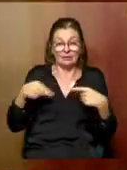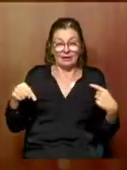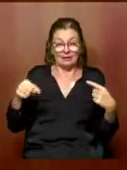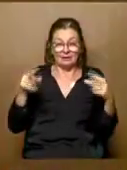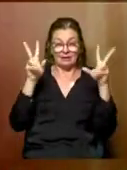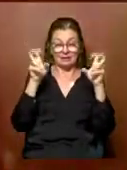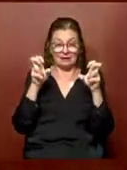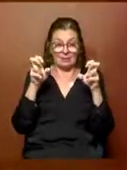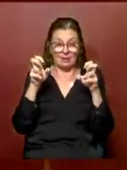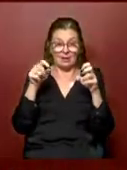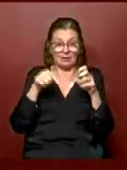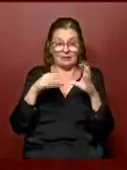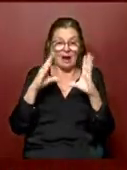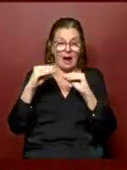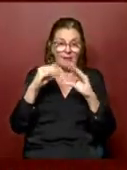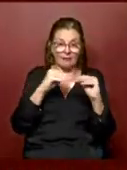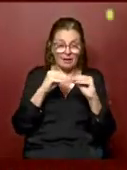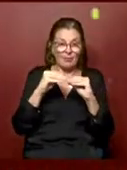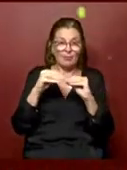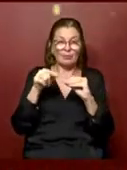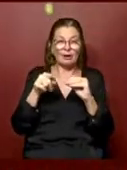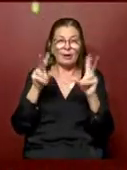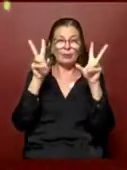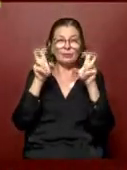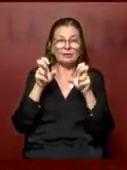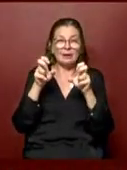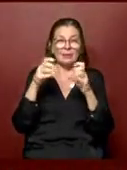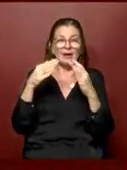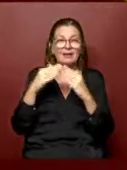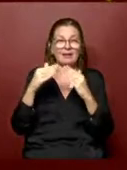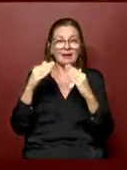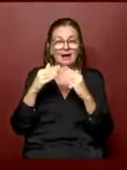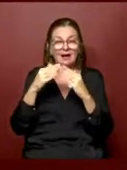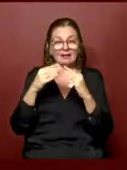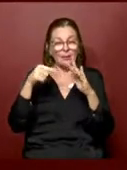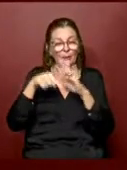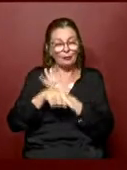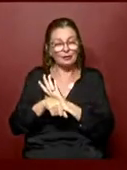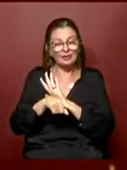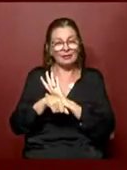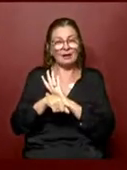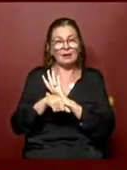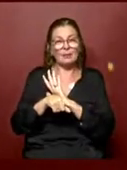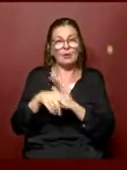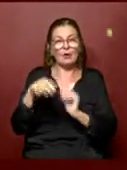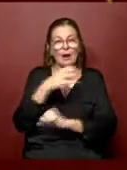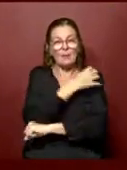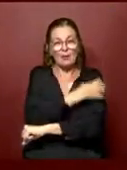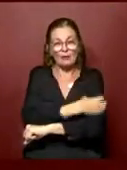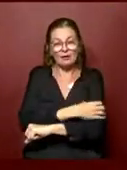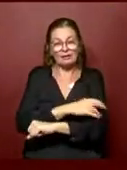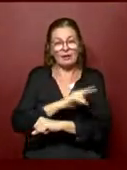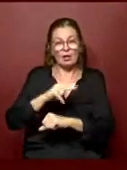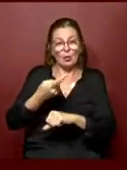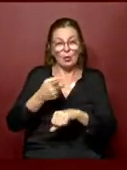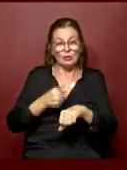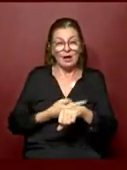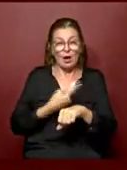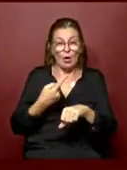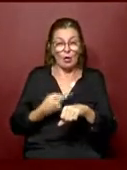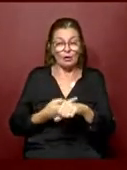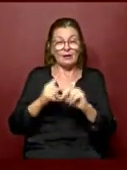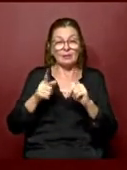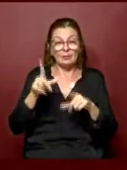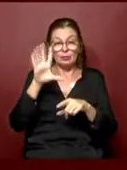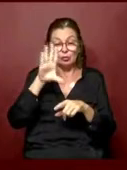de ingredientes para esta conversación, para un tema de vivienda en el que profundizaremos relacionado a la pobreza también en una segunda hora. Y para todo ello